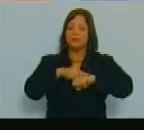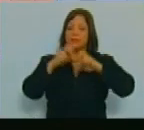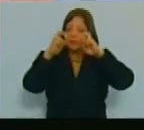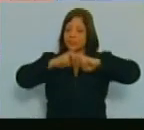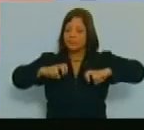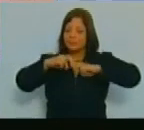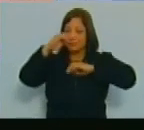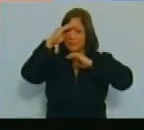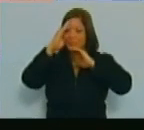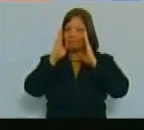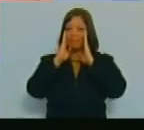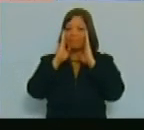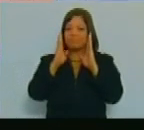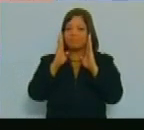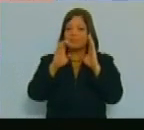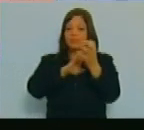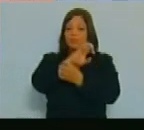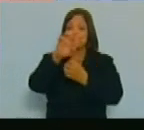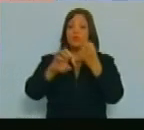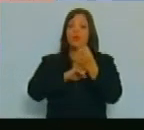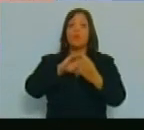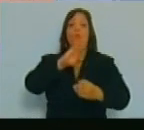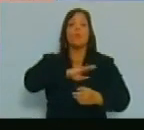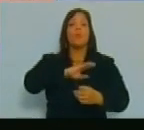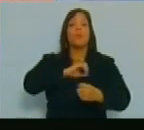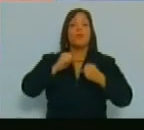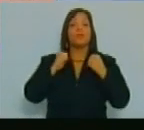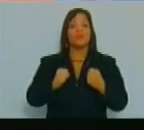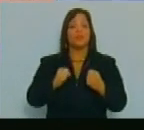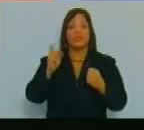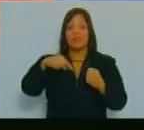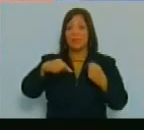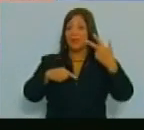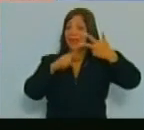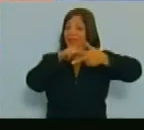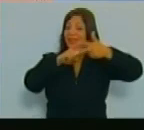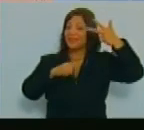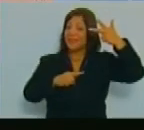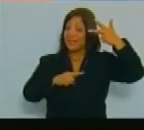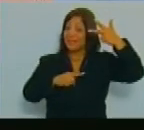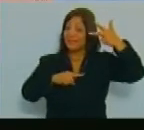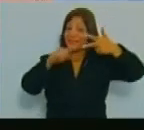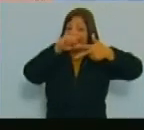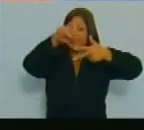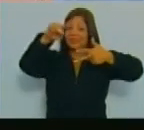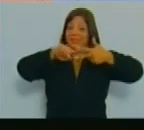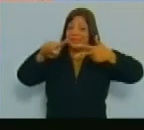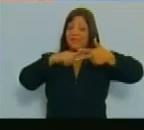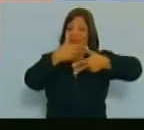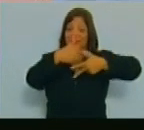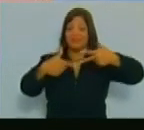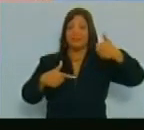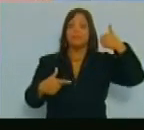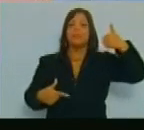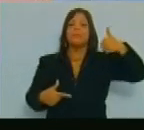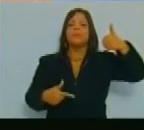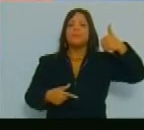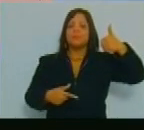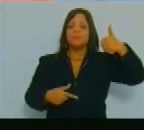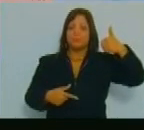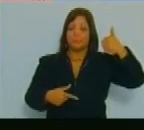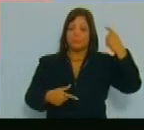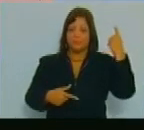atiende a la problemática estructural de seguridad pero también atiende tres vértices importantes que son